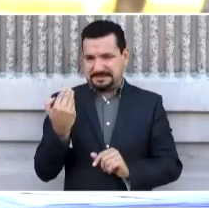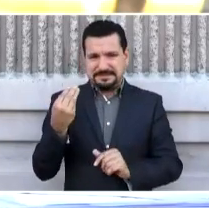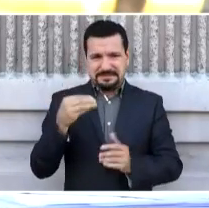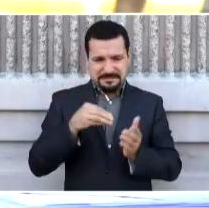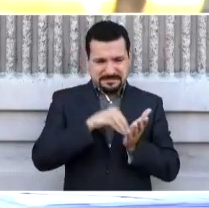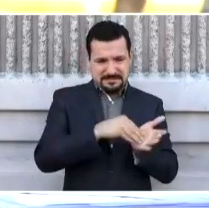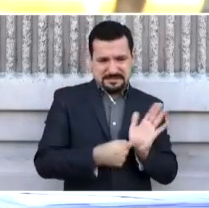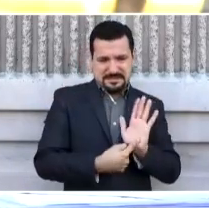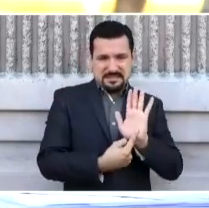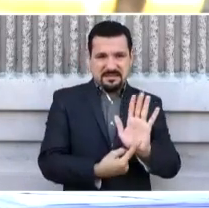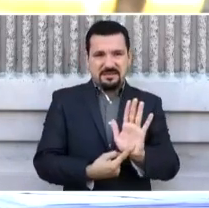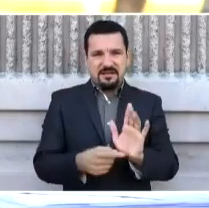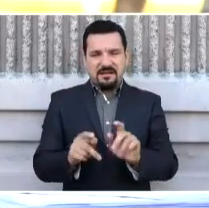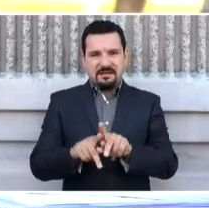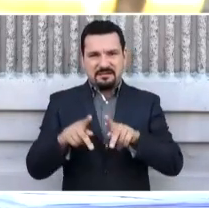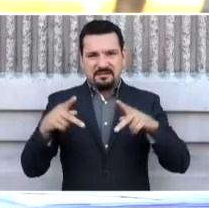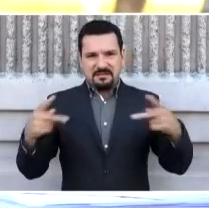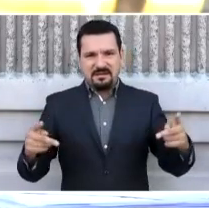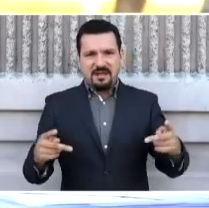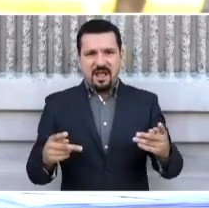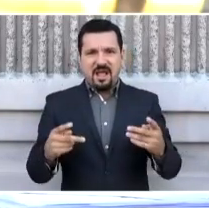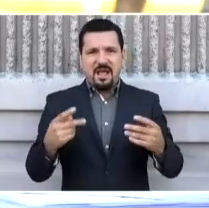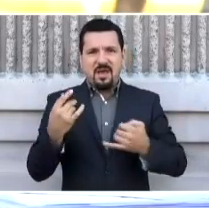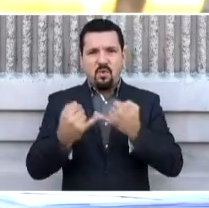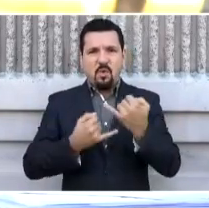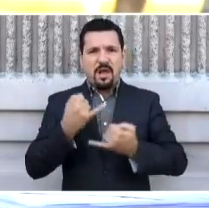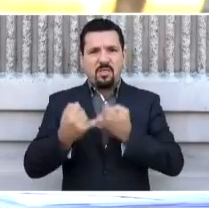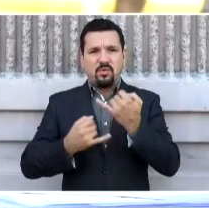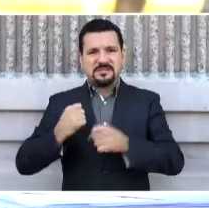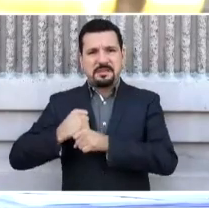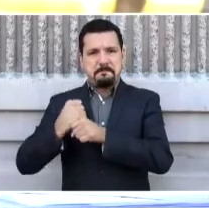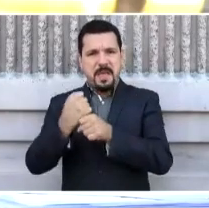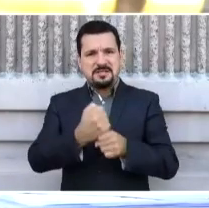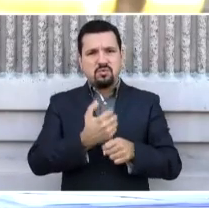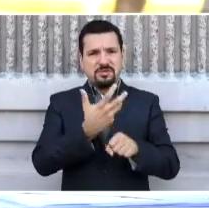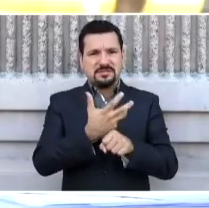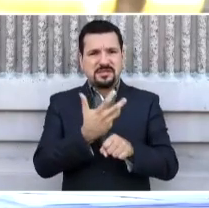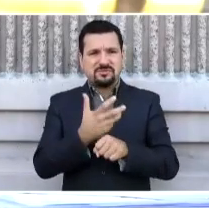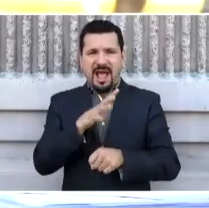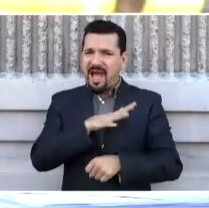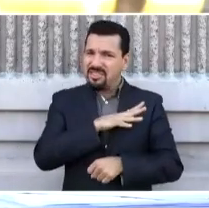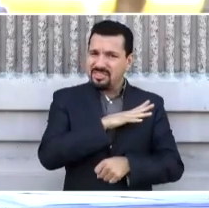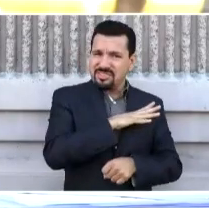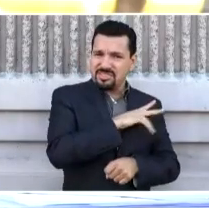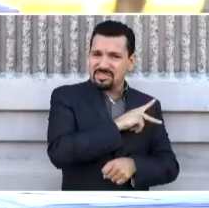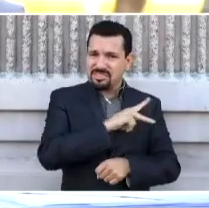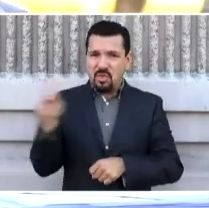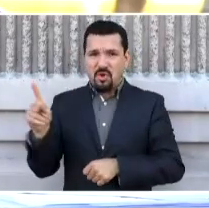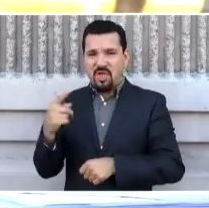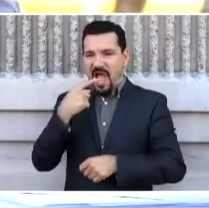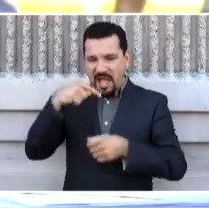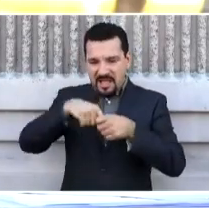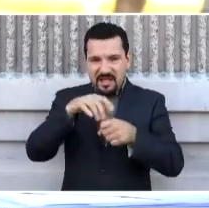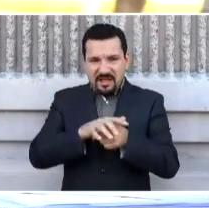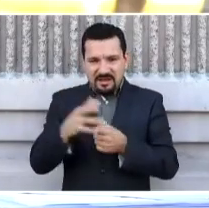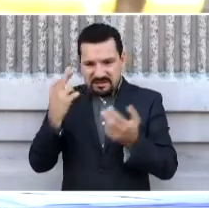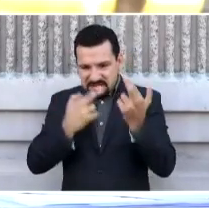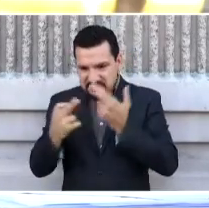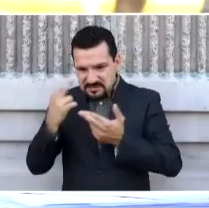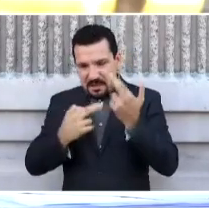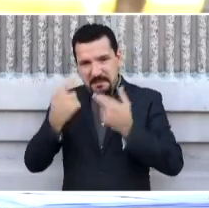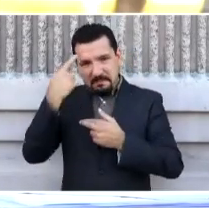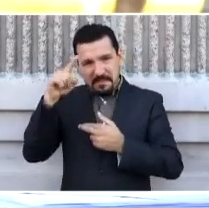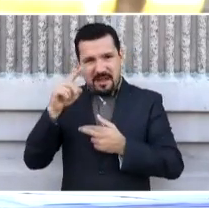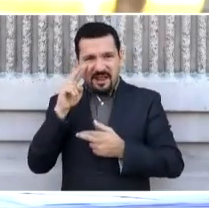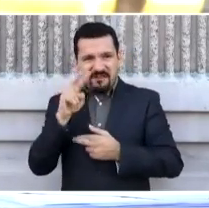pruebas masivas a jugadores de béisbol de Estados Unidos, pensando que iban a tener con anticuerpos, que es